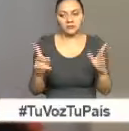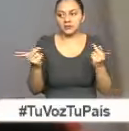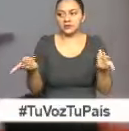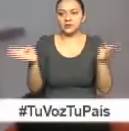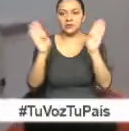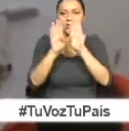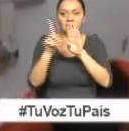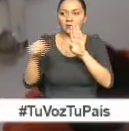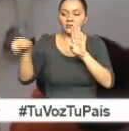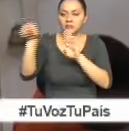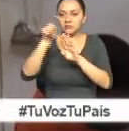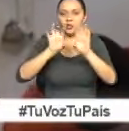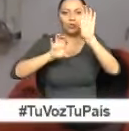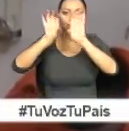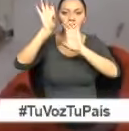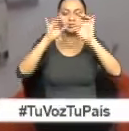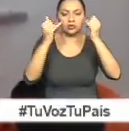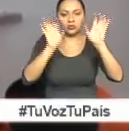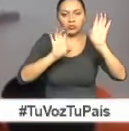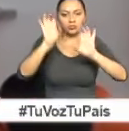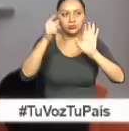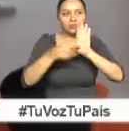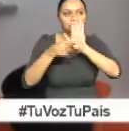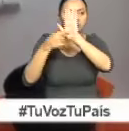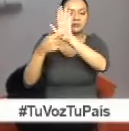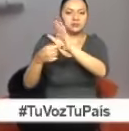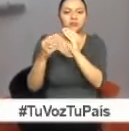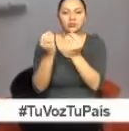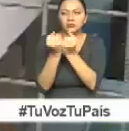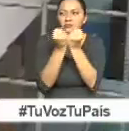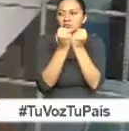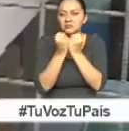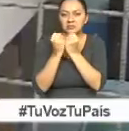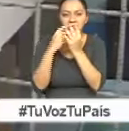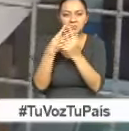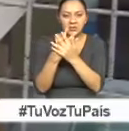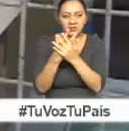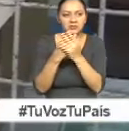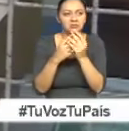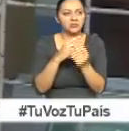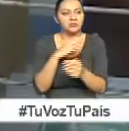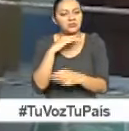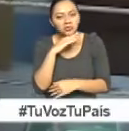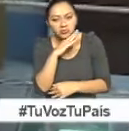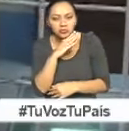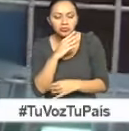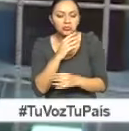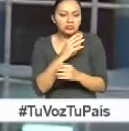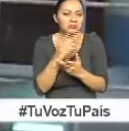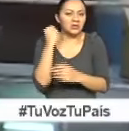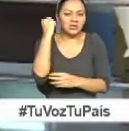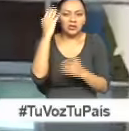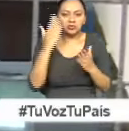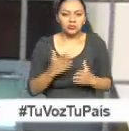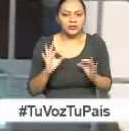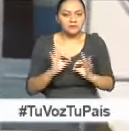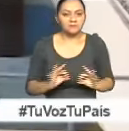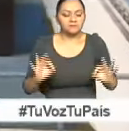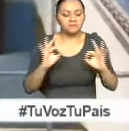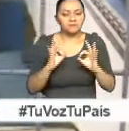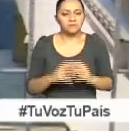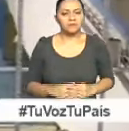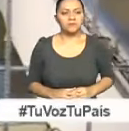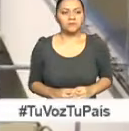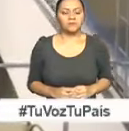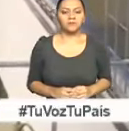panóptico como una cárcel en la que se evidenciaba el hacinamiento, la insalubridad y la ausencia de derechos humanos. Carolina